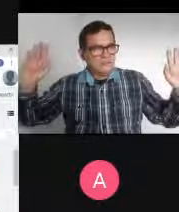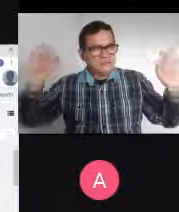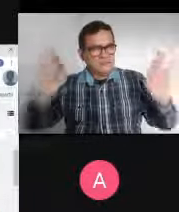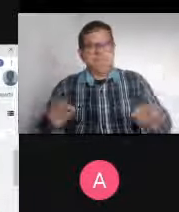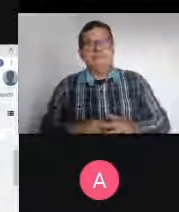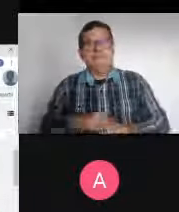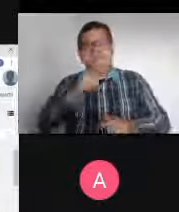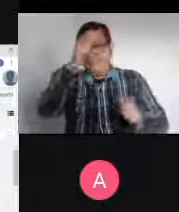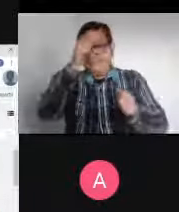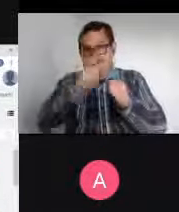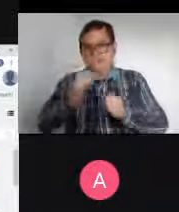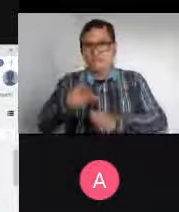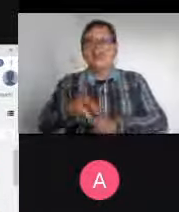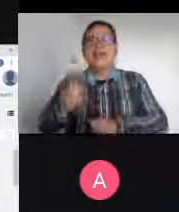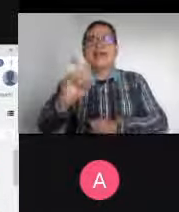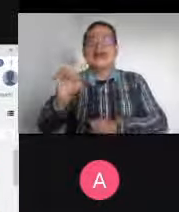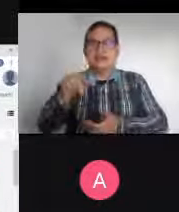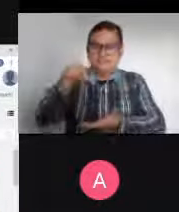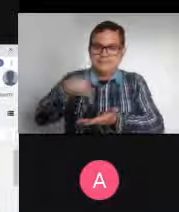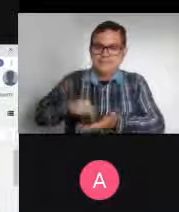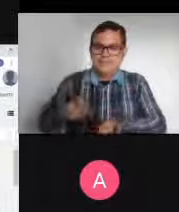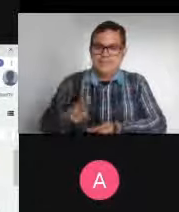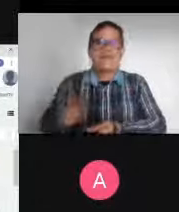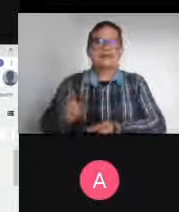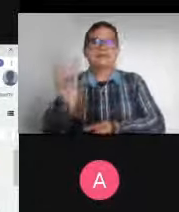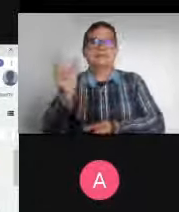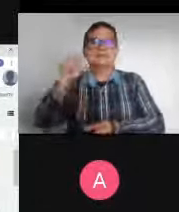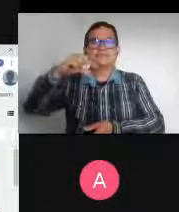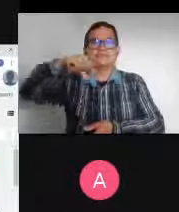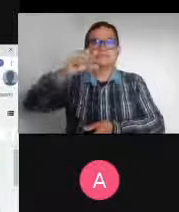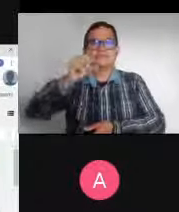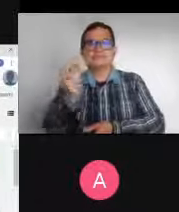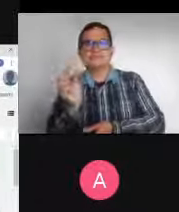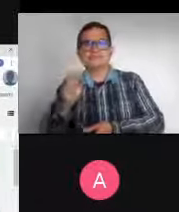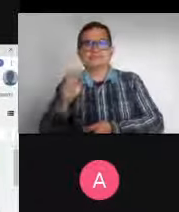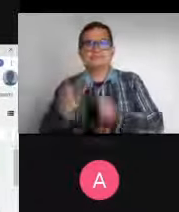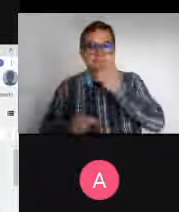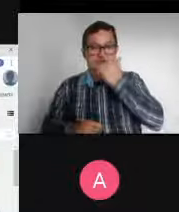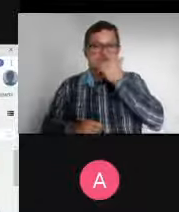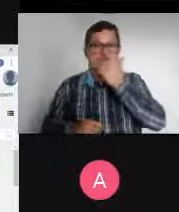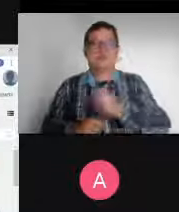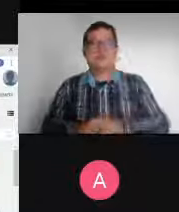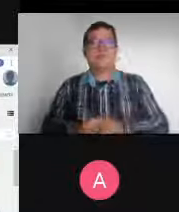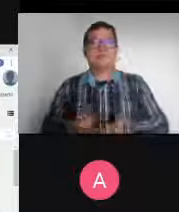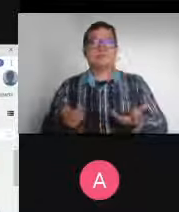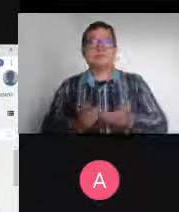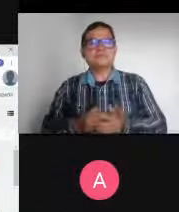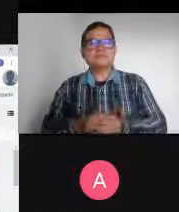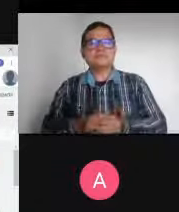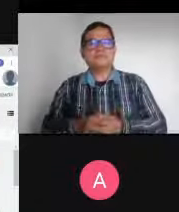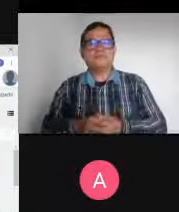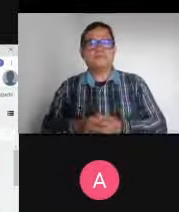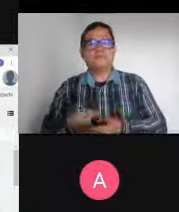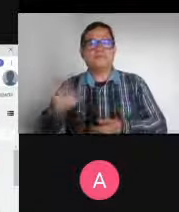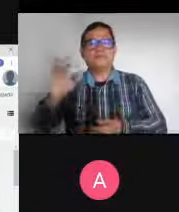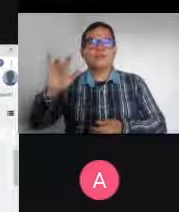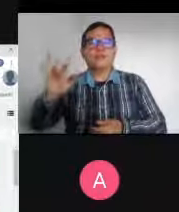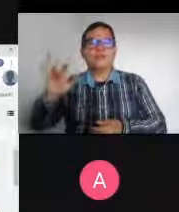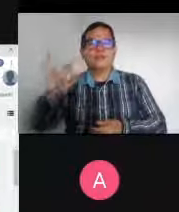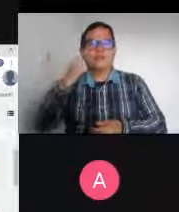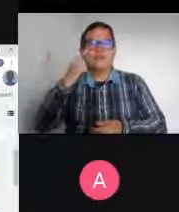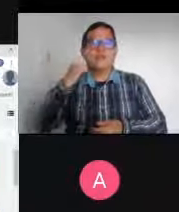Bueno, recuerden que con la tecla R yo puedo rotar o simplemente con dar clic sobre este icono